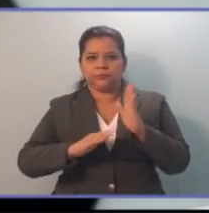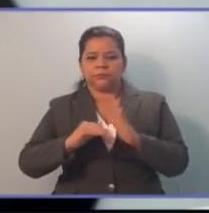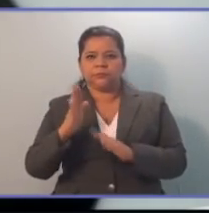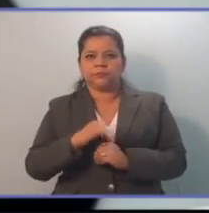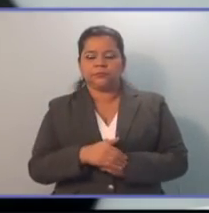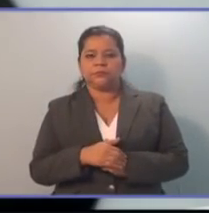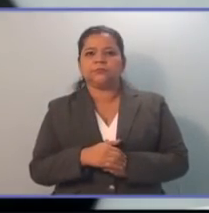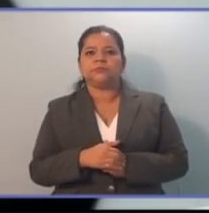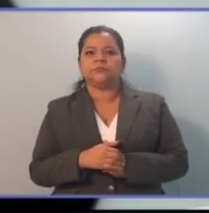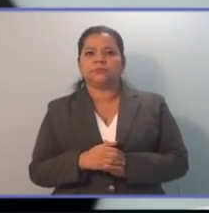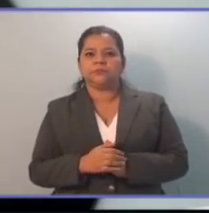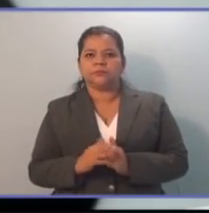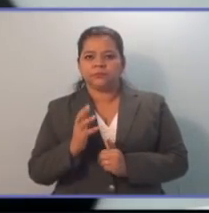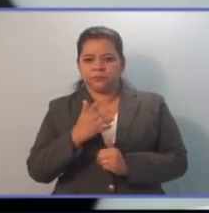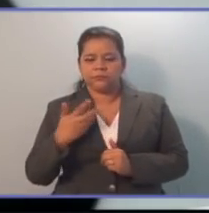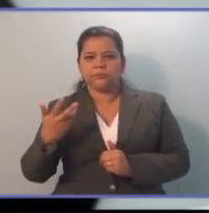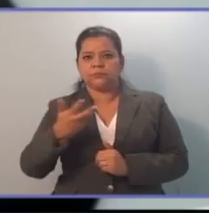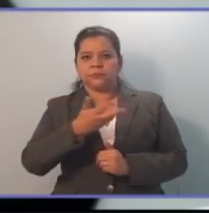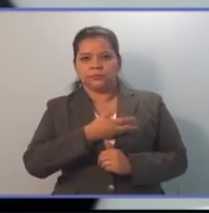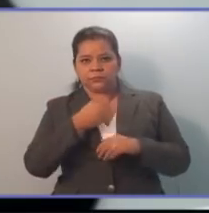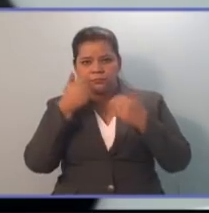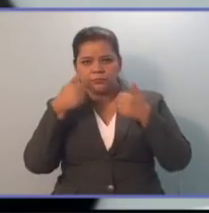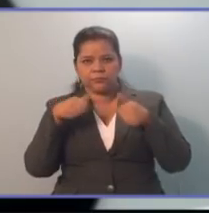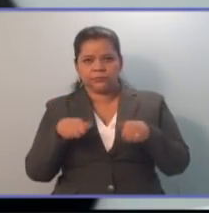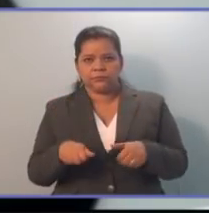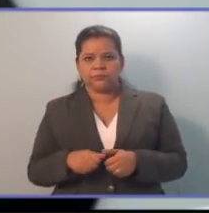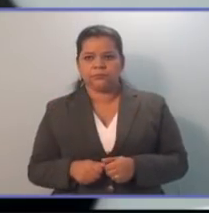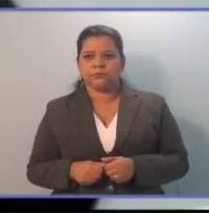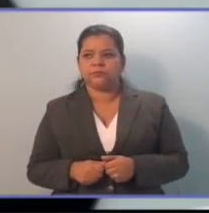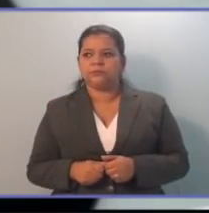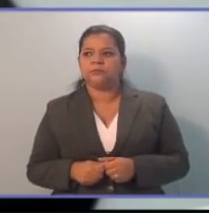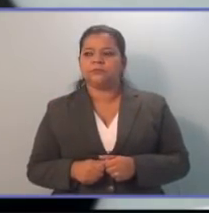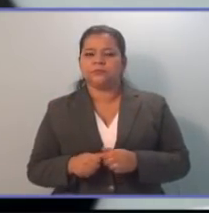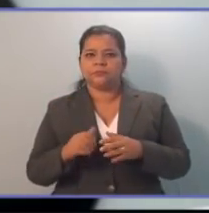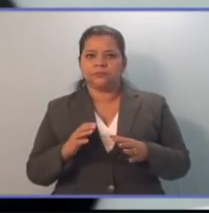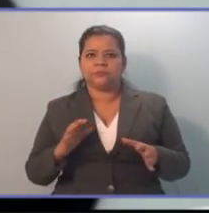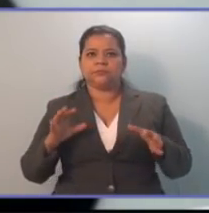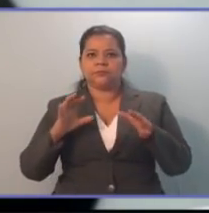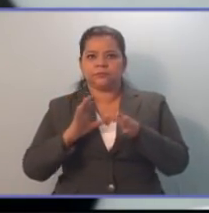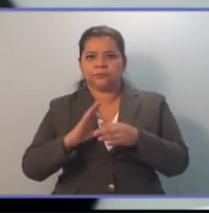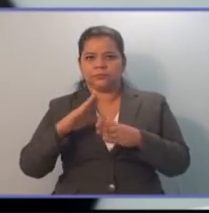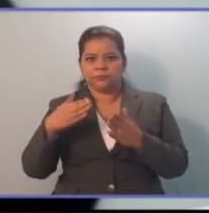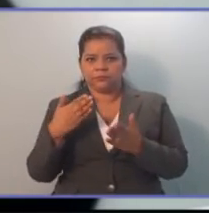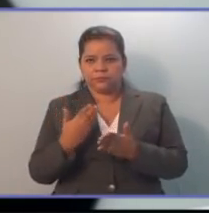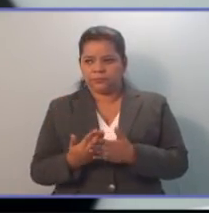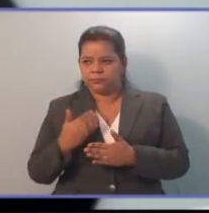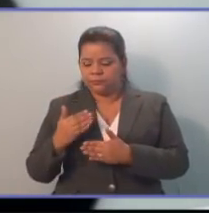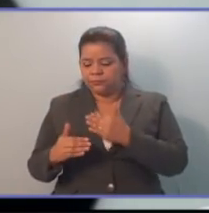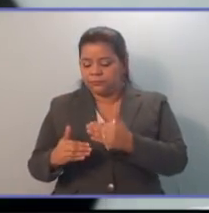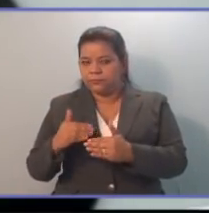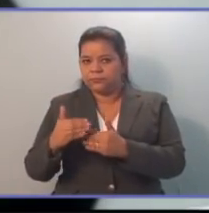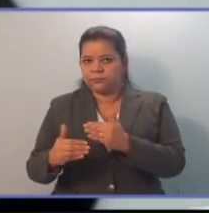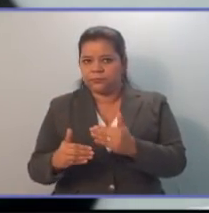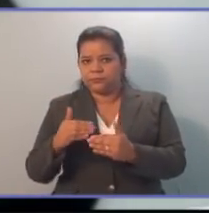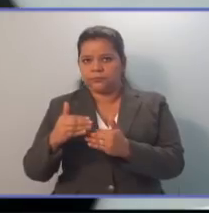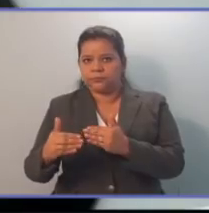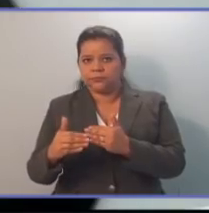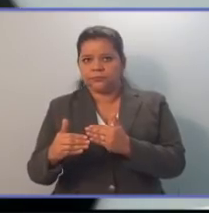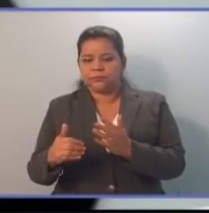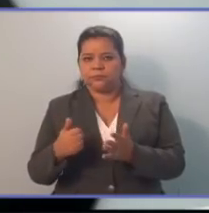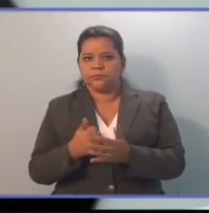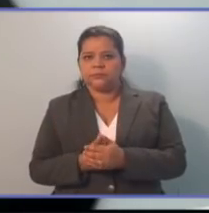suspender, se recuerdan ustedes, la vida del producto que llevaba ella